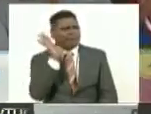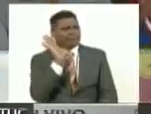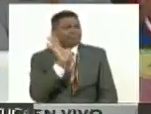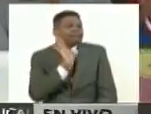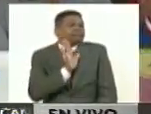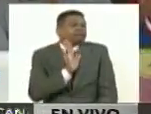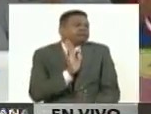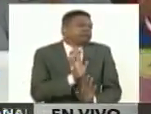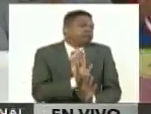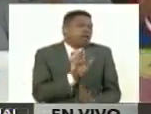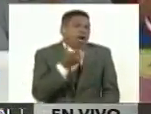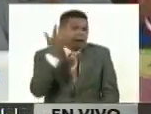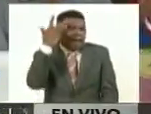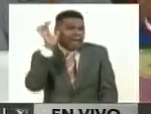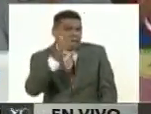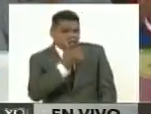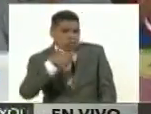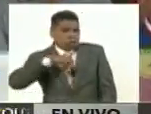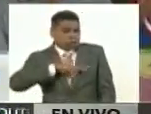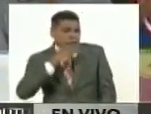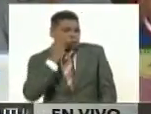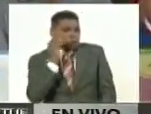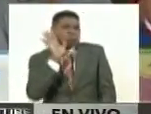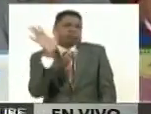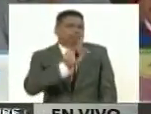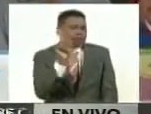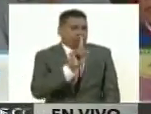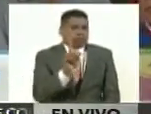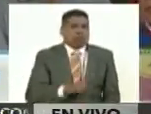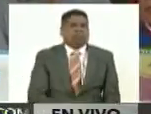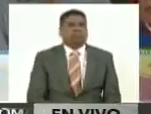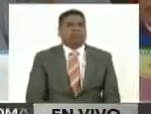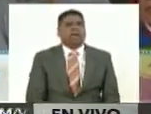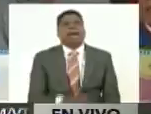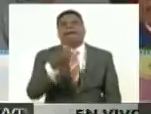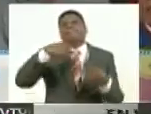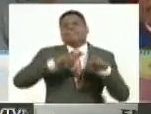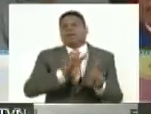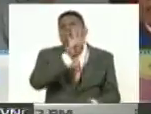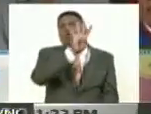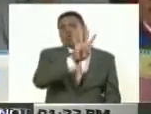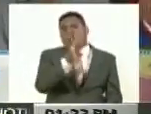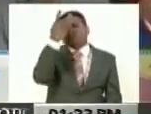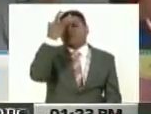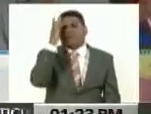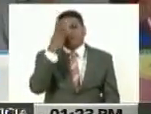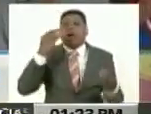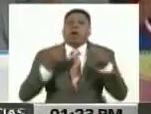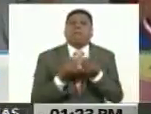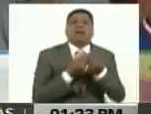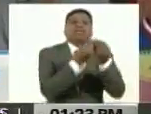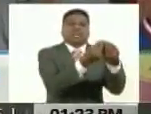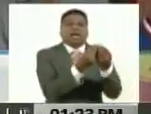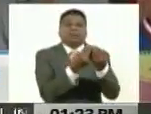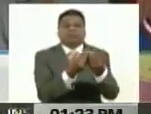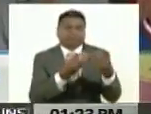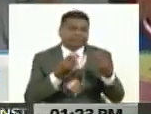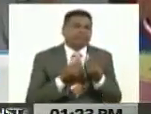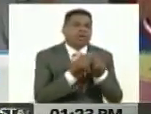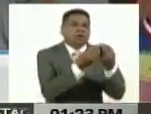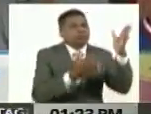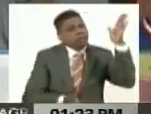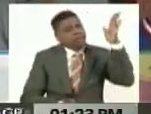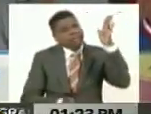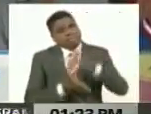nos siguen subestimando. Pero hoy los soldados del 4 de febrero están más acompañados que nunca. El 4 de febrero salimos